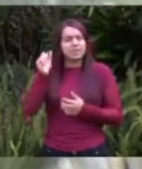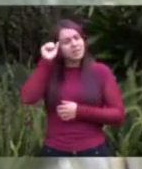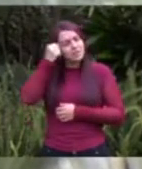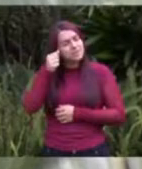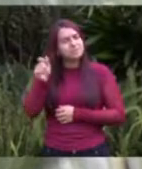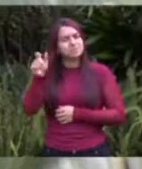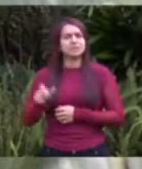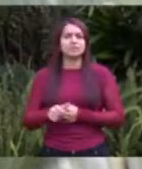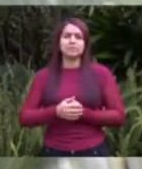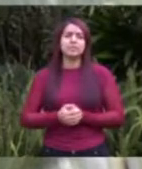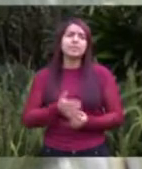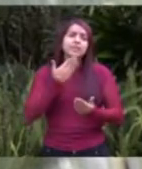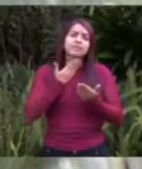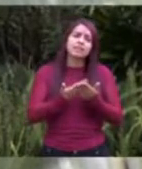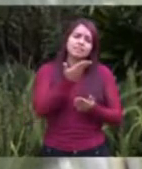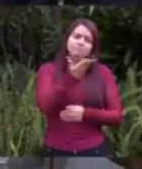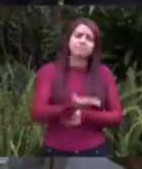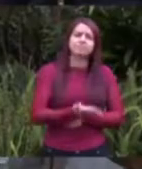señora presidenta,